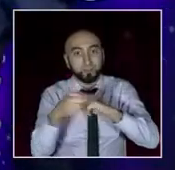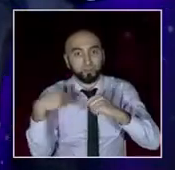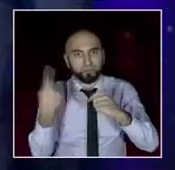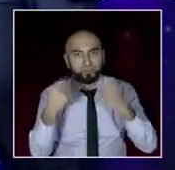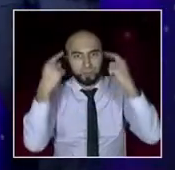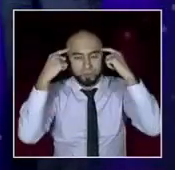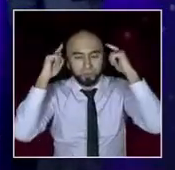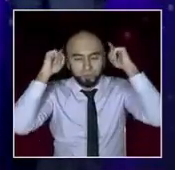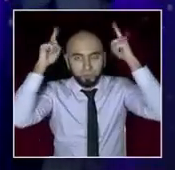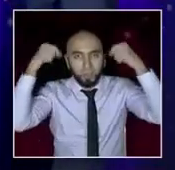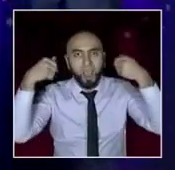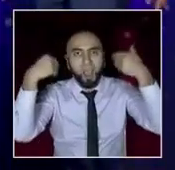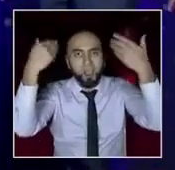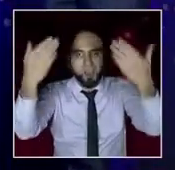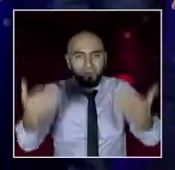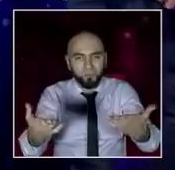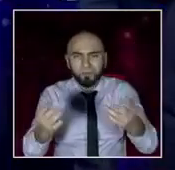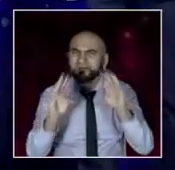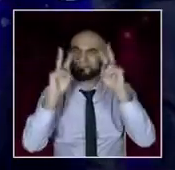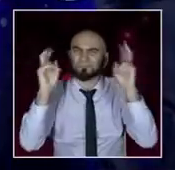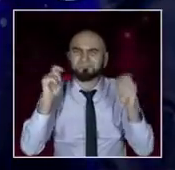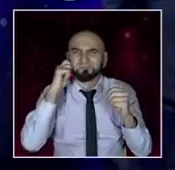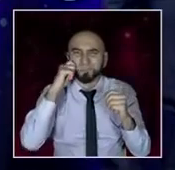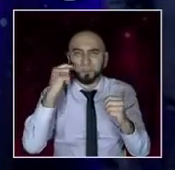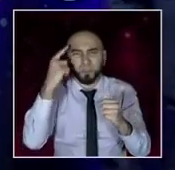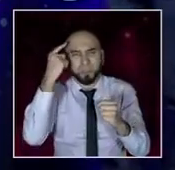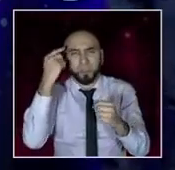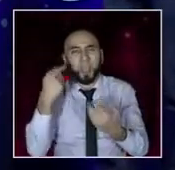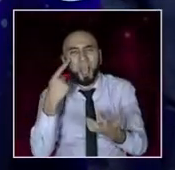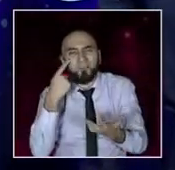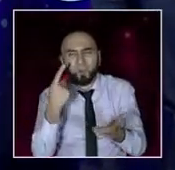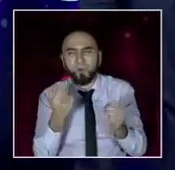nuestras percepciones, los probamos contra la realidad.